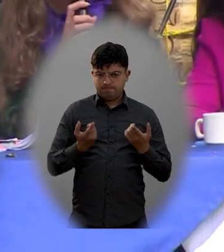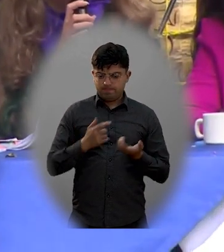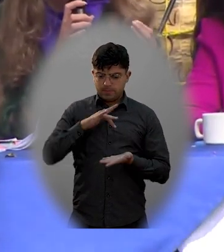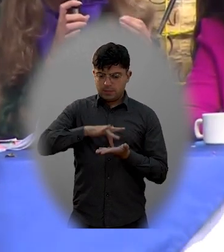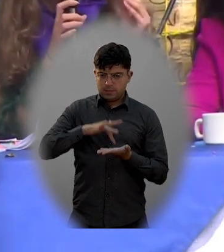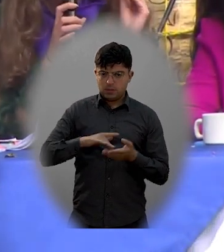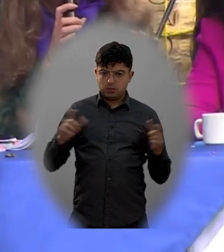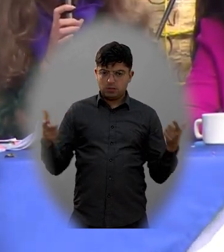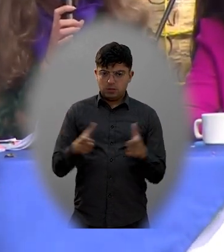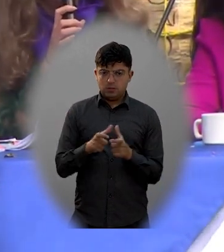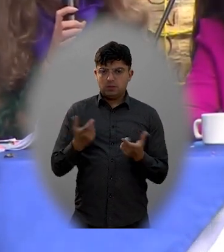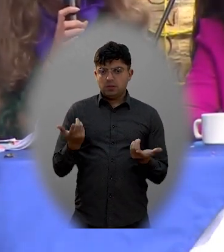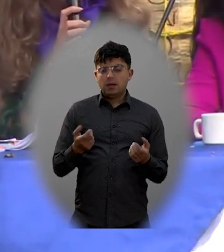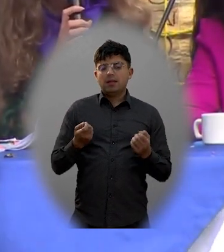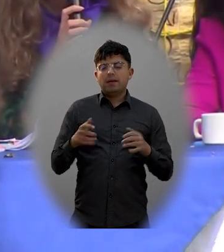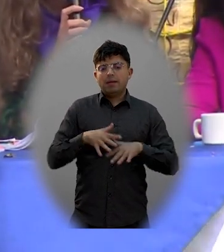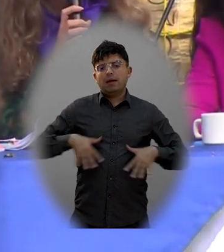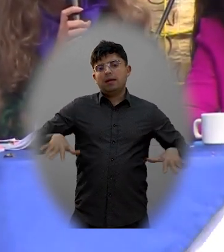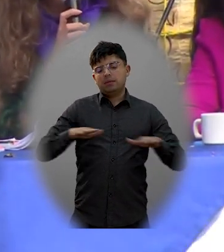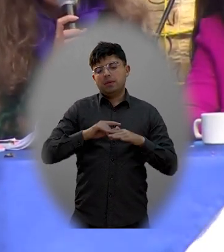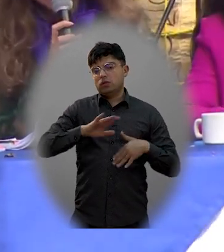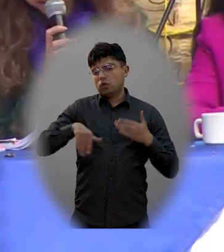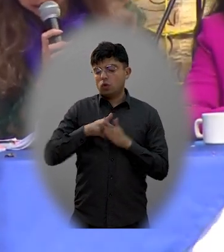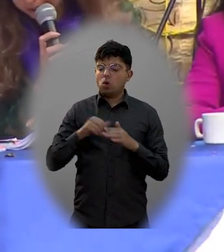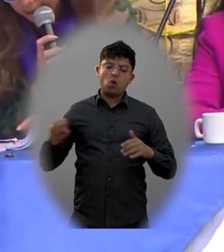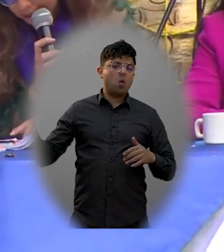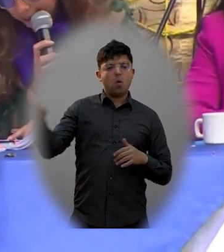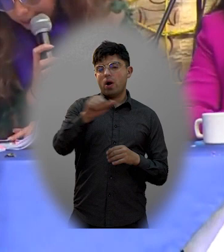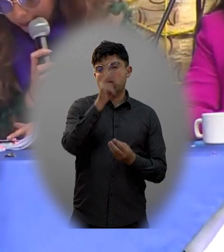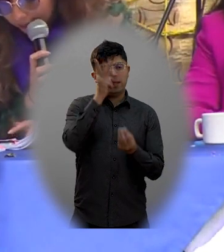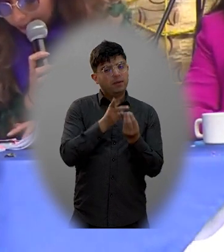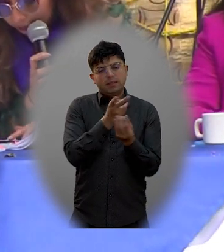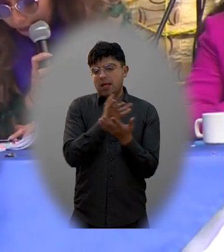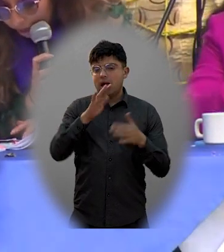participación, y son espacios donde tenemos que estar todos, todos y todas.